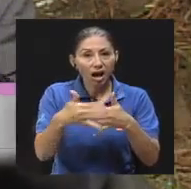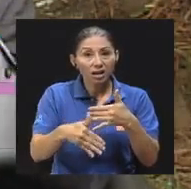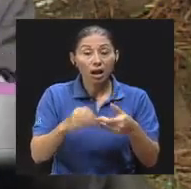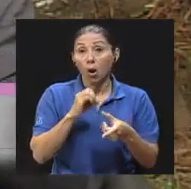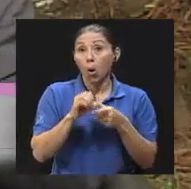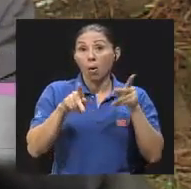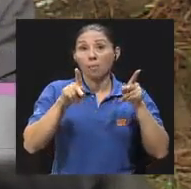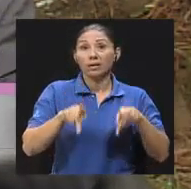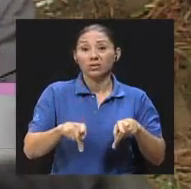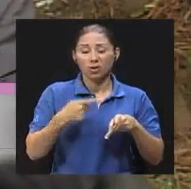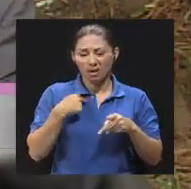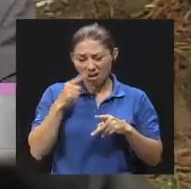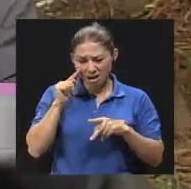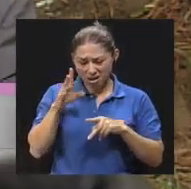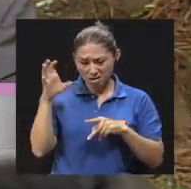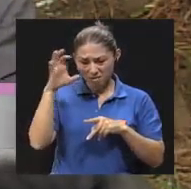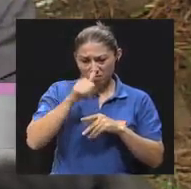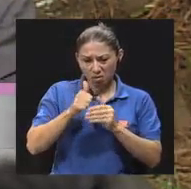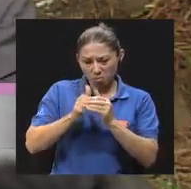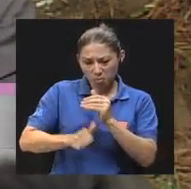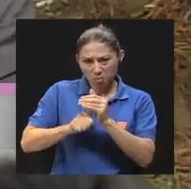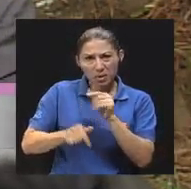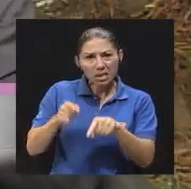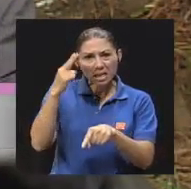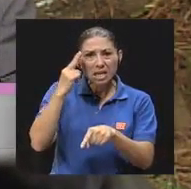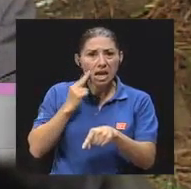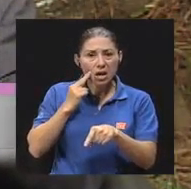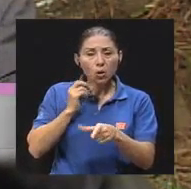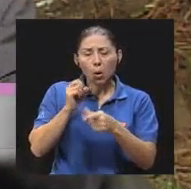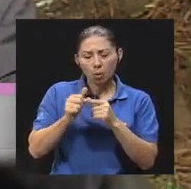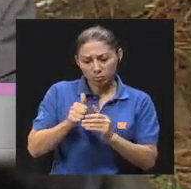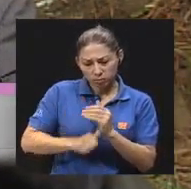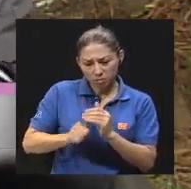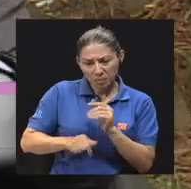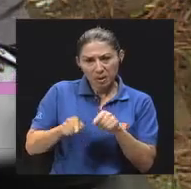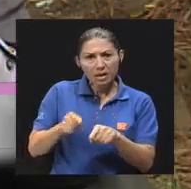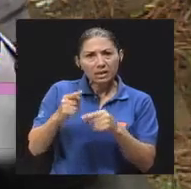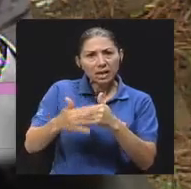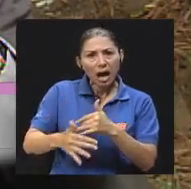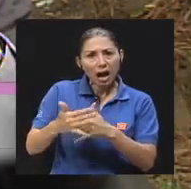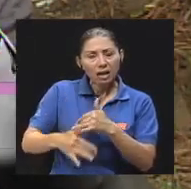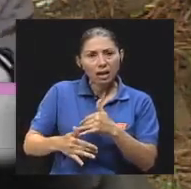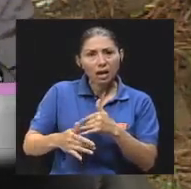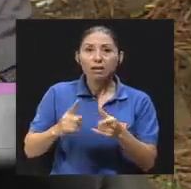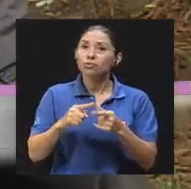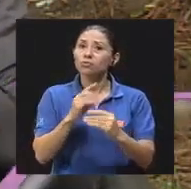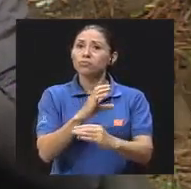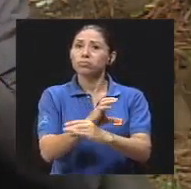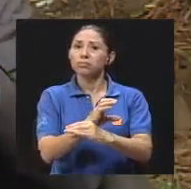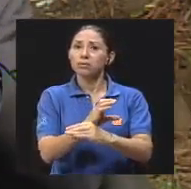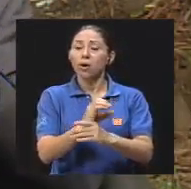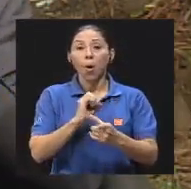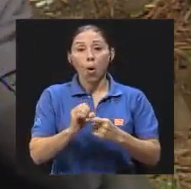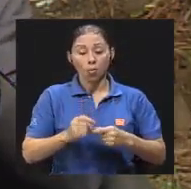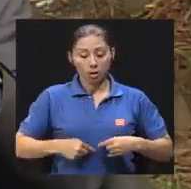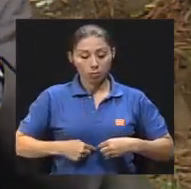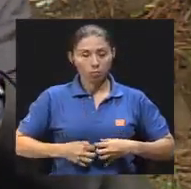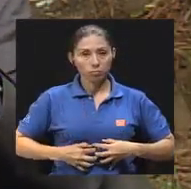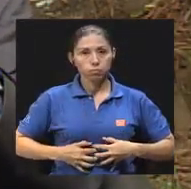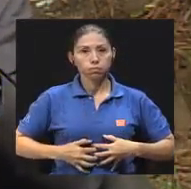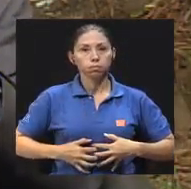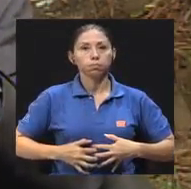hay defecaciones con sangre o defecaciones negras, que el abdomen se me abulta, ya son signos de que la